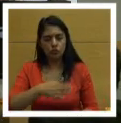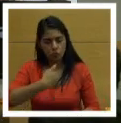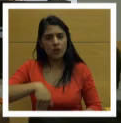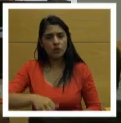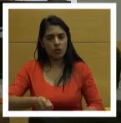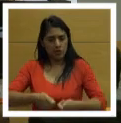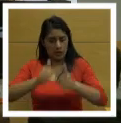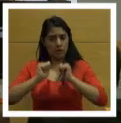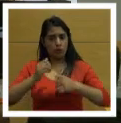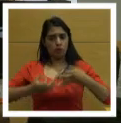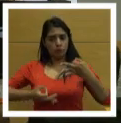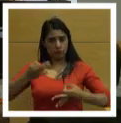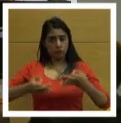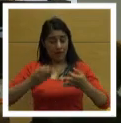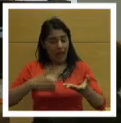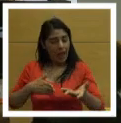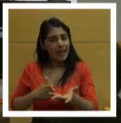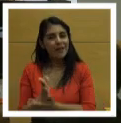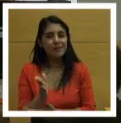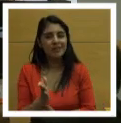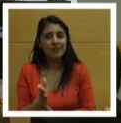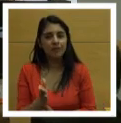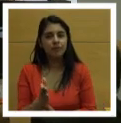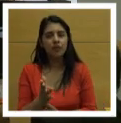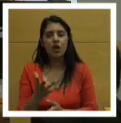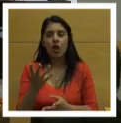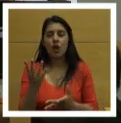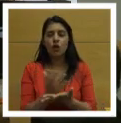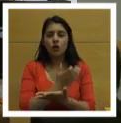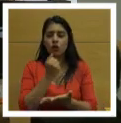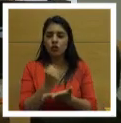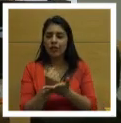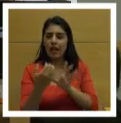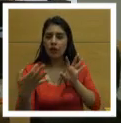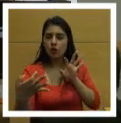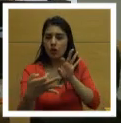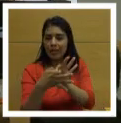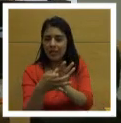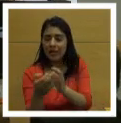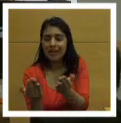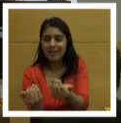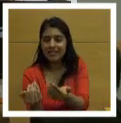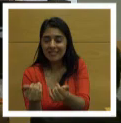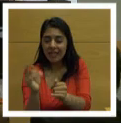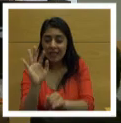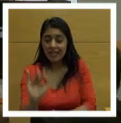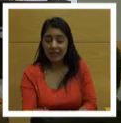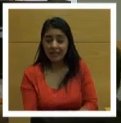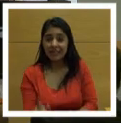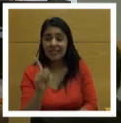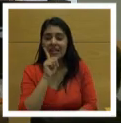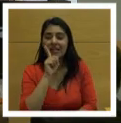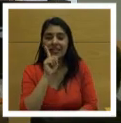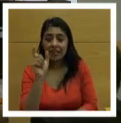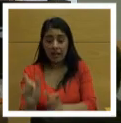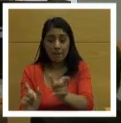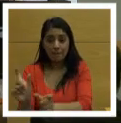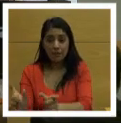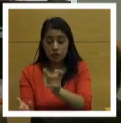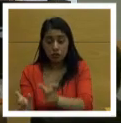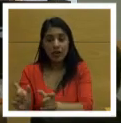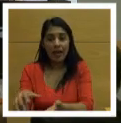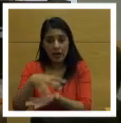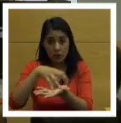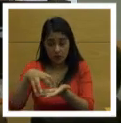como tribunales, de lograr conectarnos con las necesidades y particularidades que representan los usuarios en nuestra